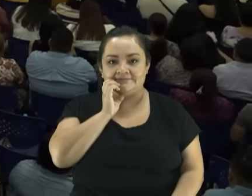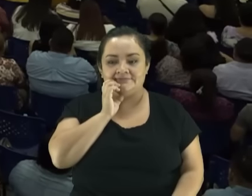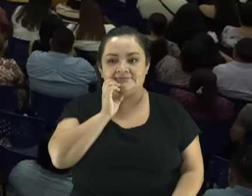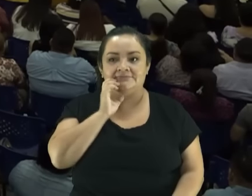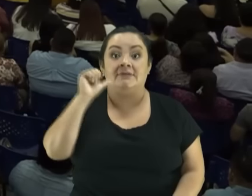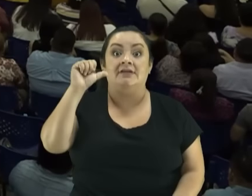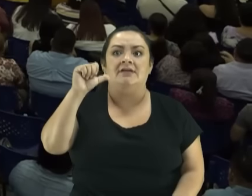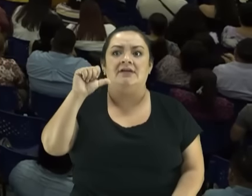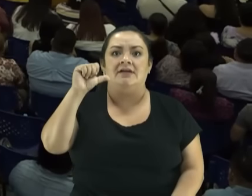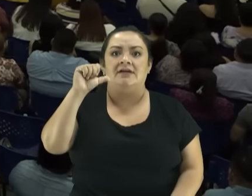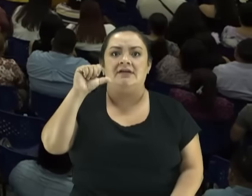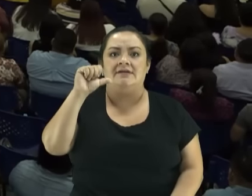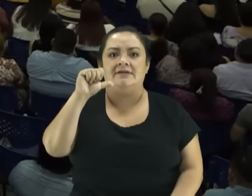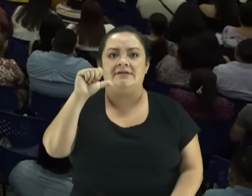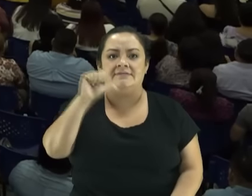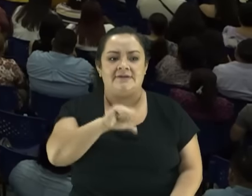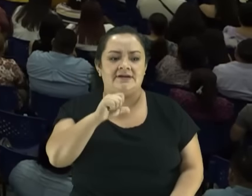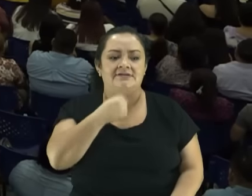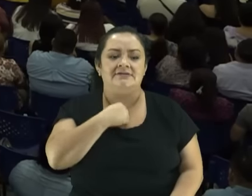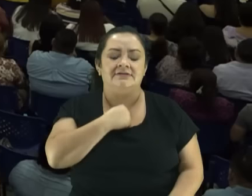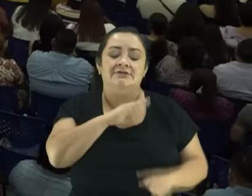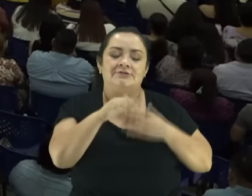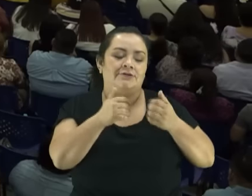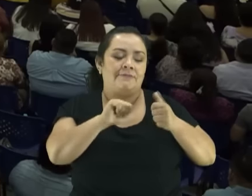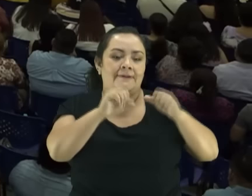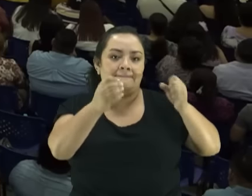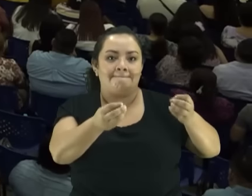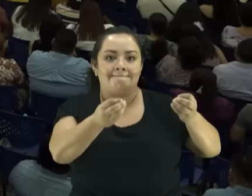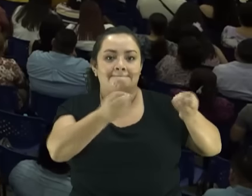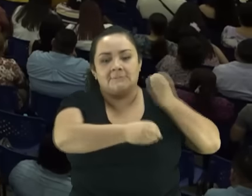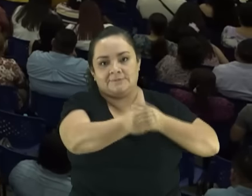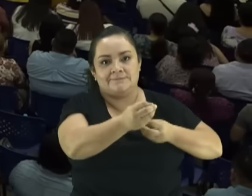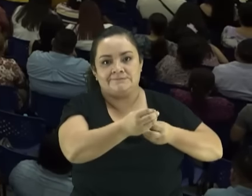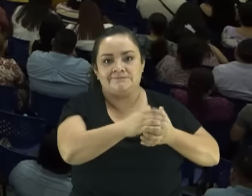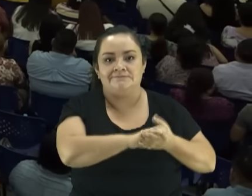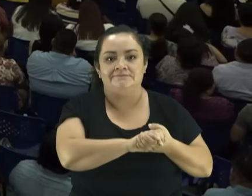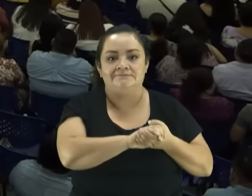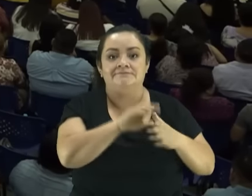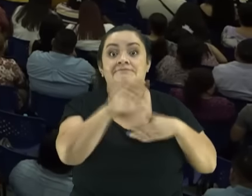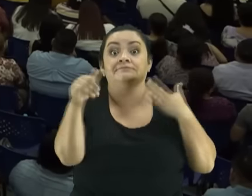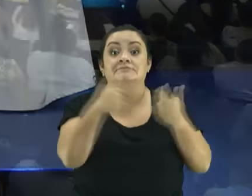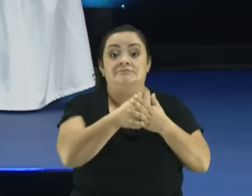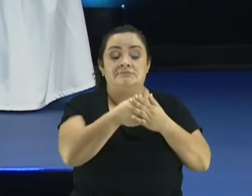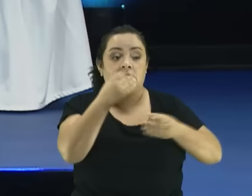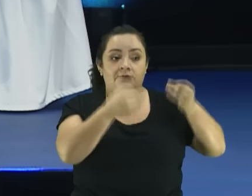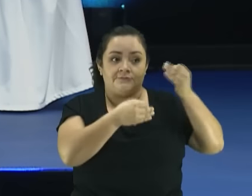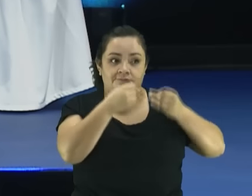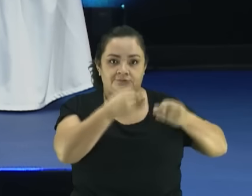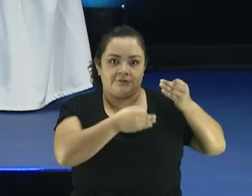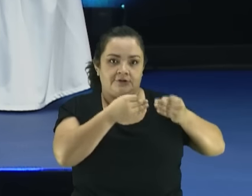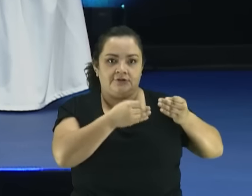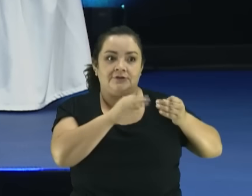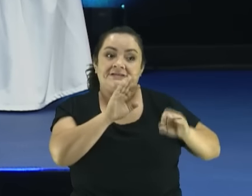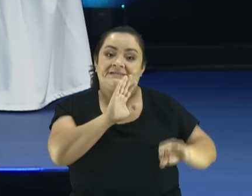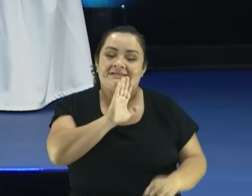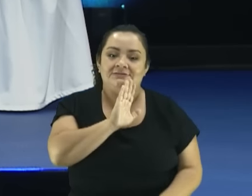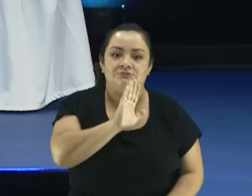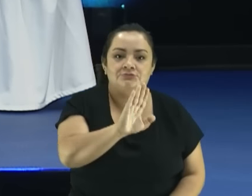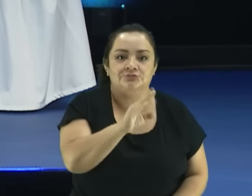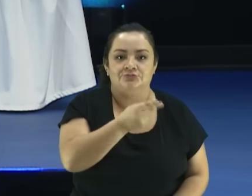devolverá a sus muertos y todos serán juzgados según sus